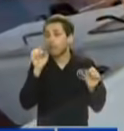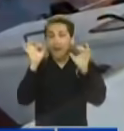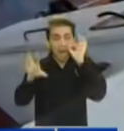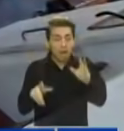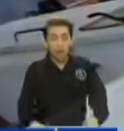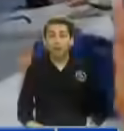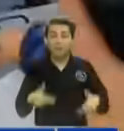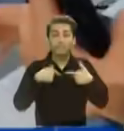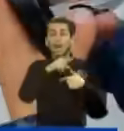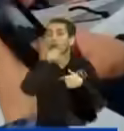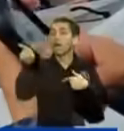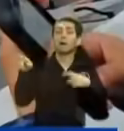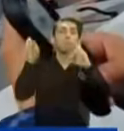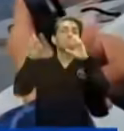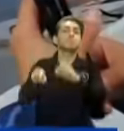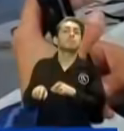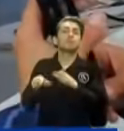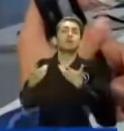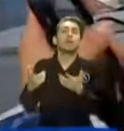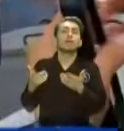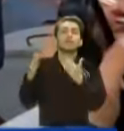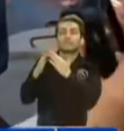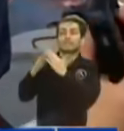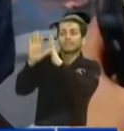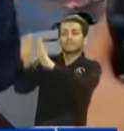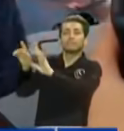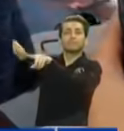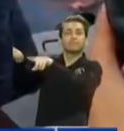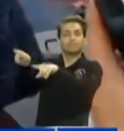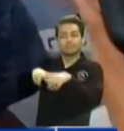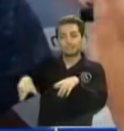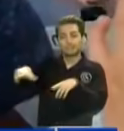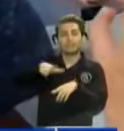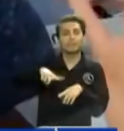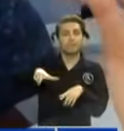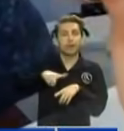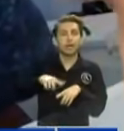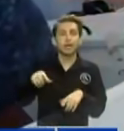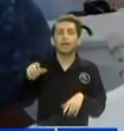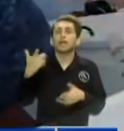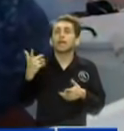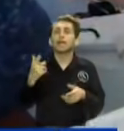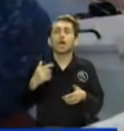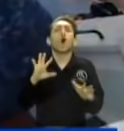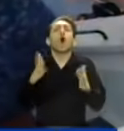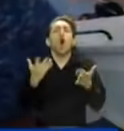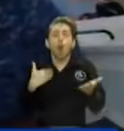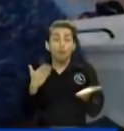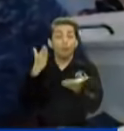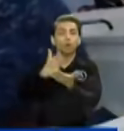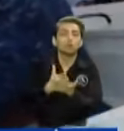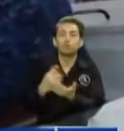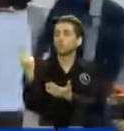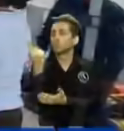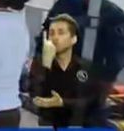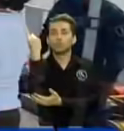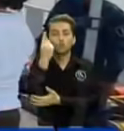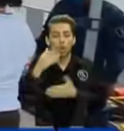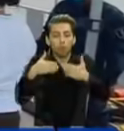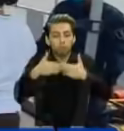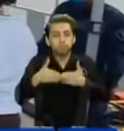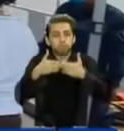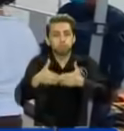estas personas que habitan en esta área donde únicamente es posible llegar a través de una embarcación. Y por eso